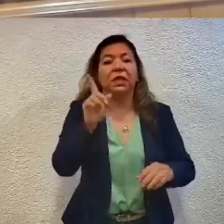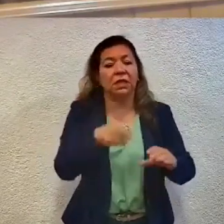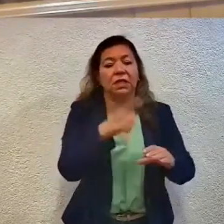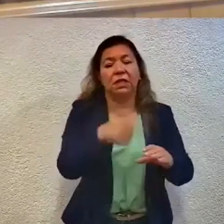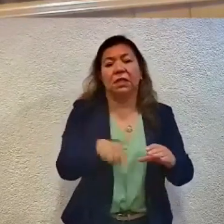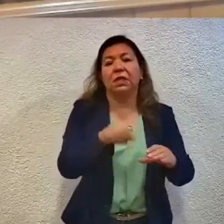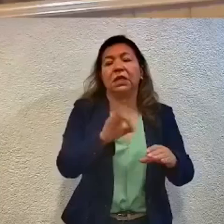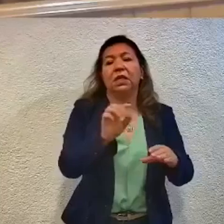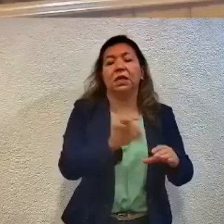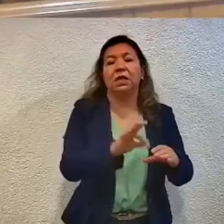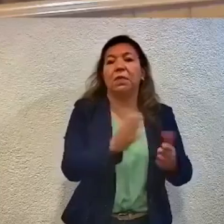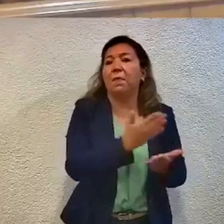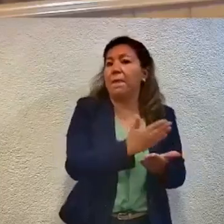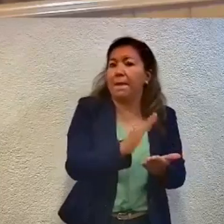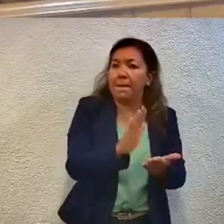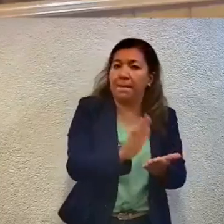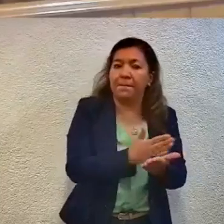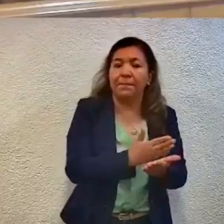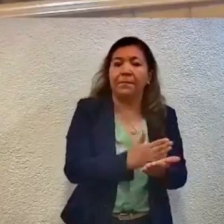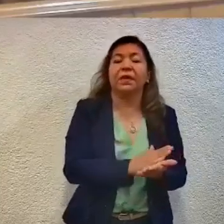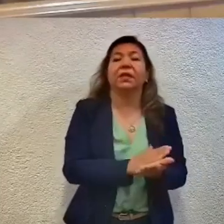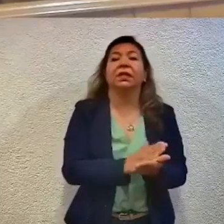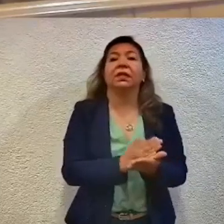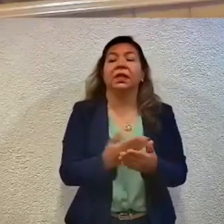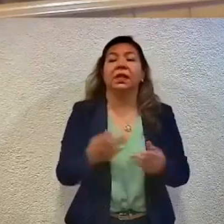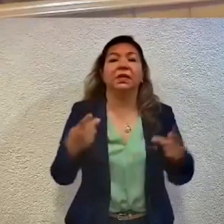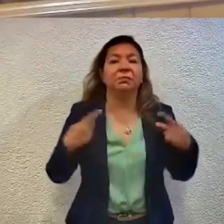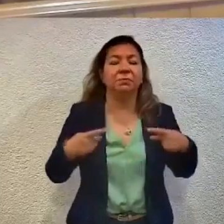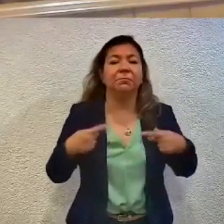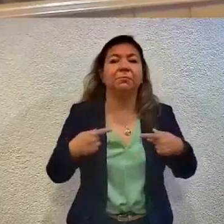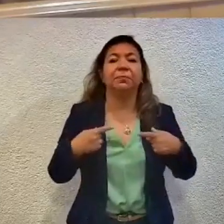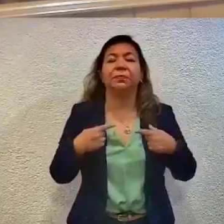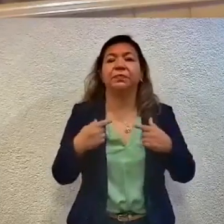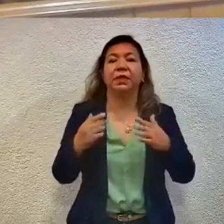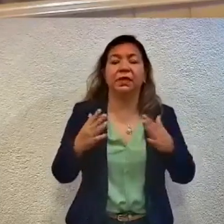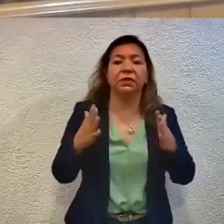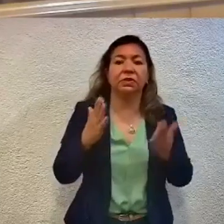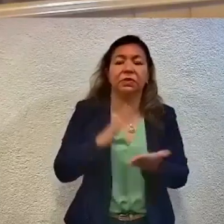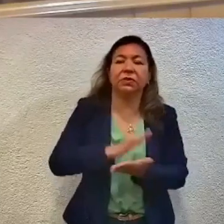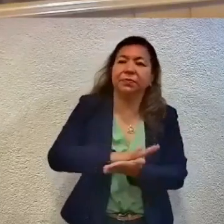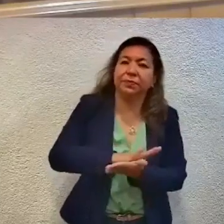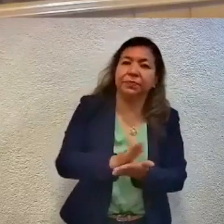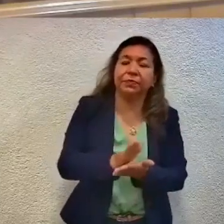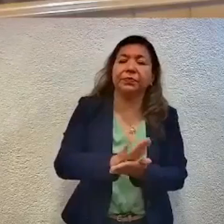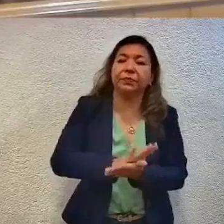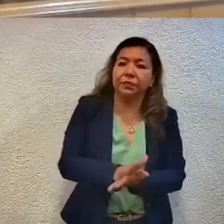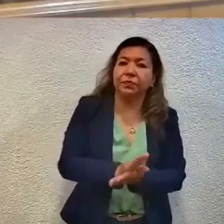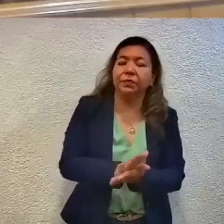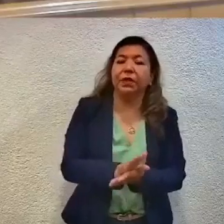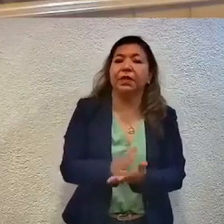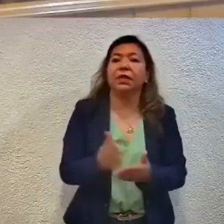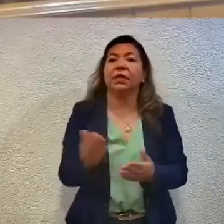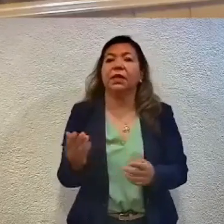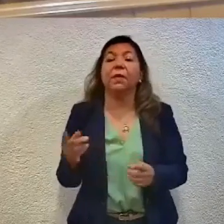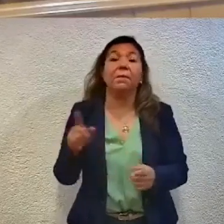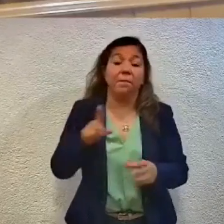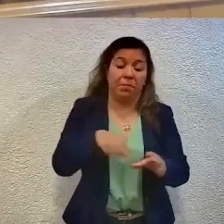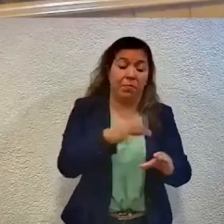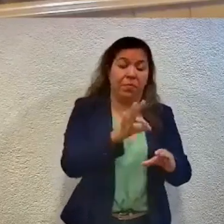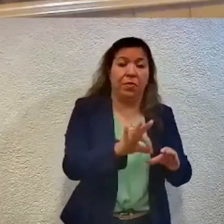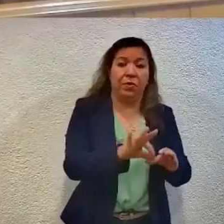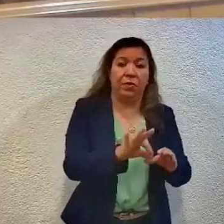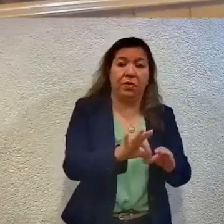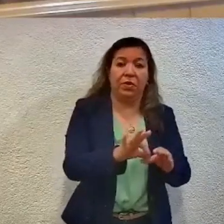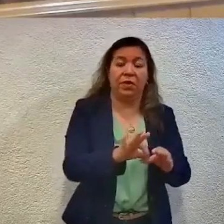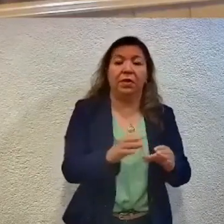casillas al considerar que se ejerció presión contra la ciudadanía para votar por el Partido Acción Nacional y su candidato Julio Alberto